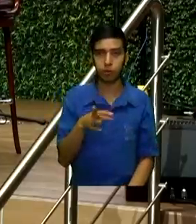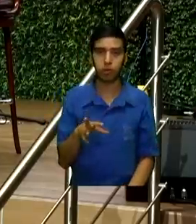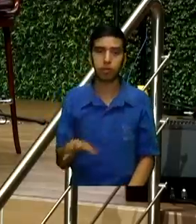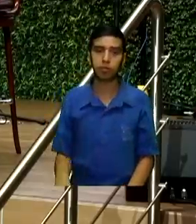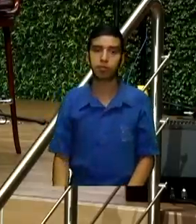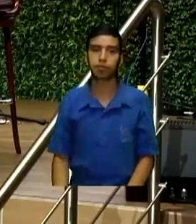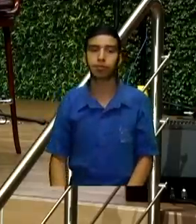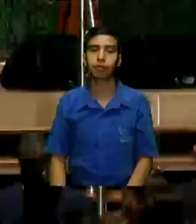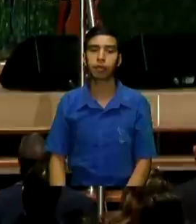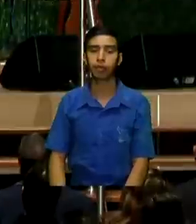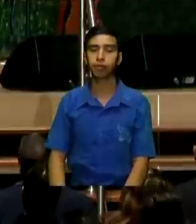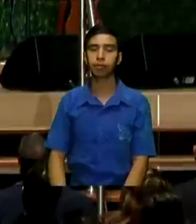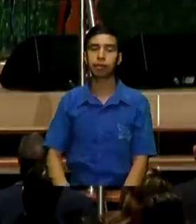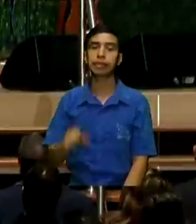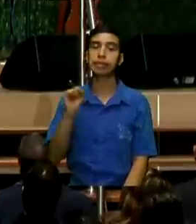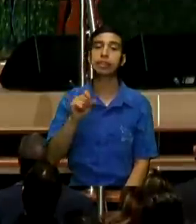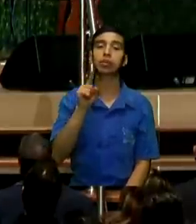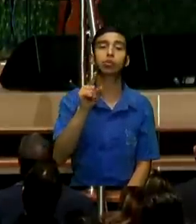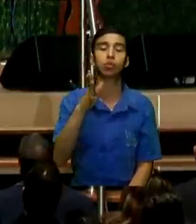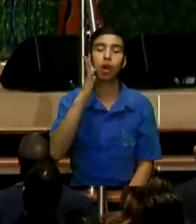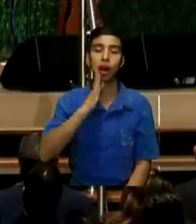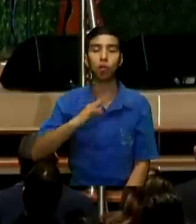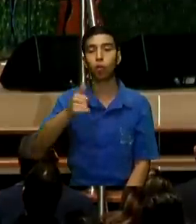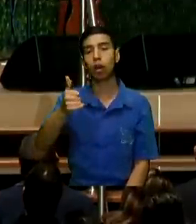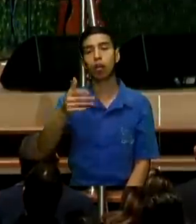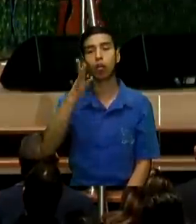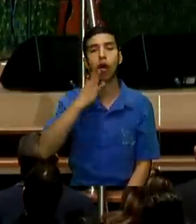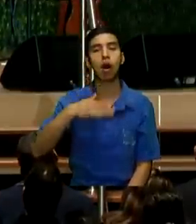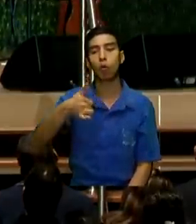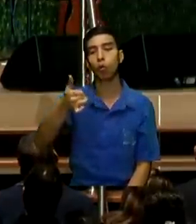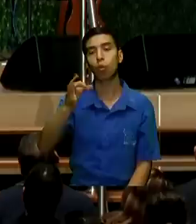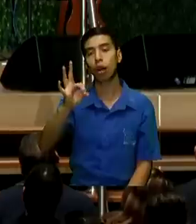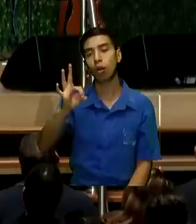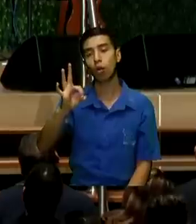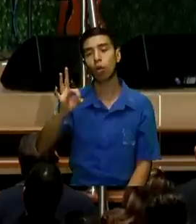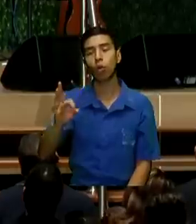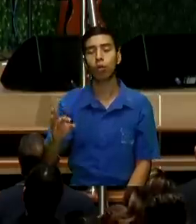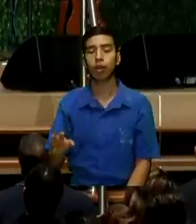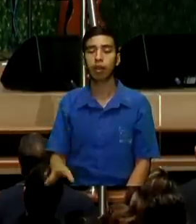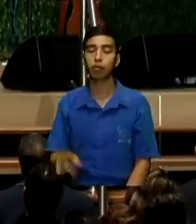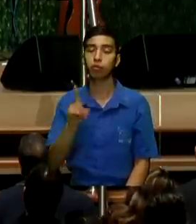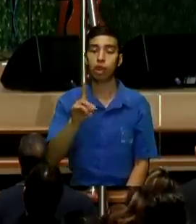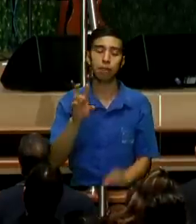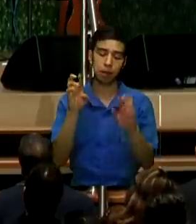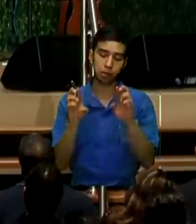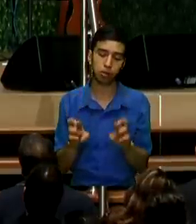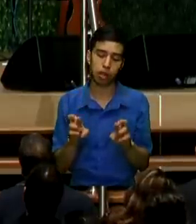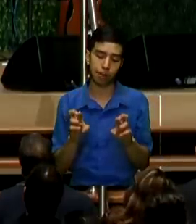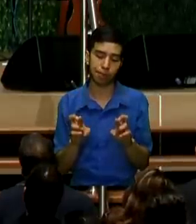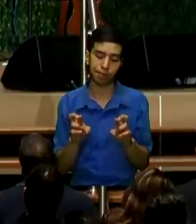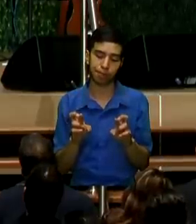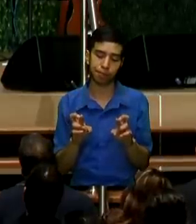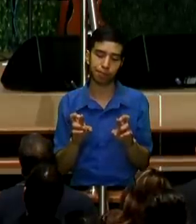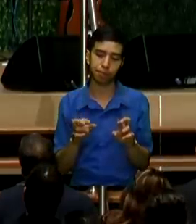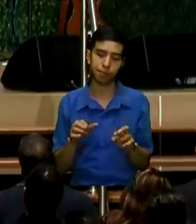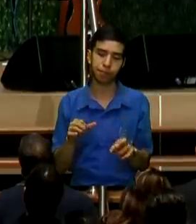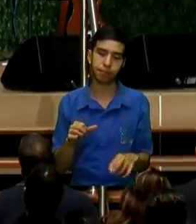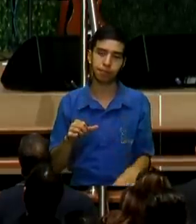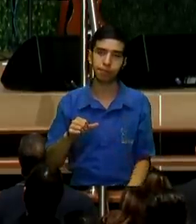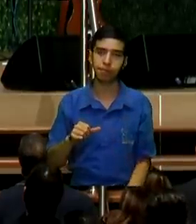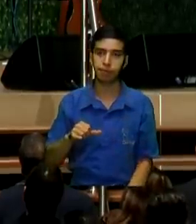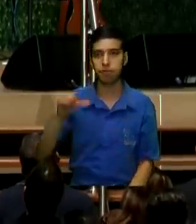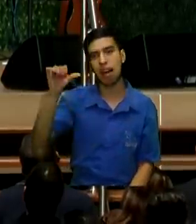Lo oculta. Sí sabe quién fue ese cuate, ¿va? Para los que no saben, fue el primer asesino en serie